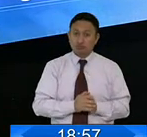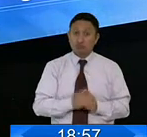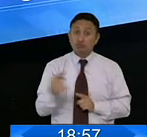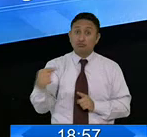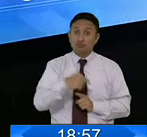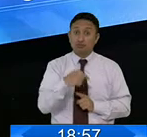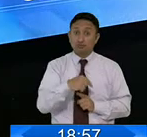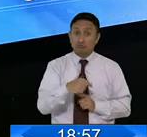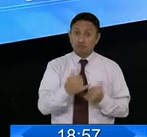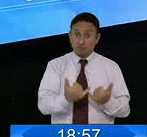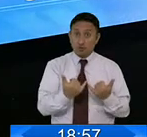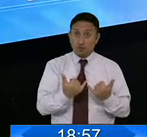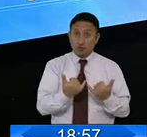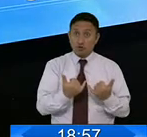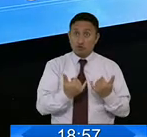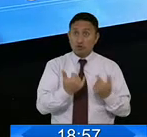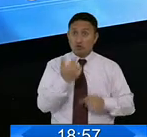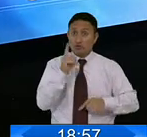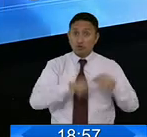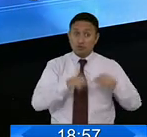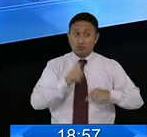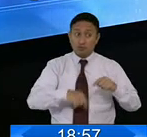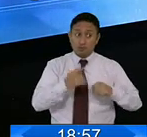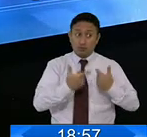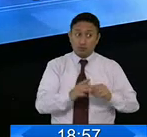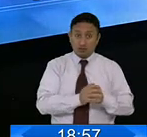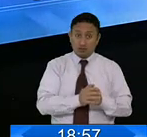de recibir el alta médica.